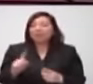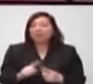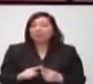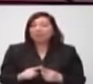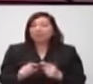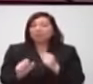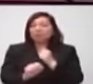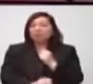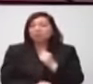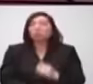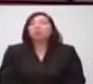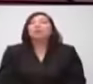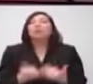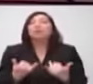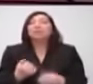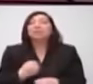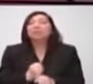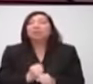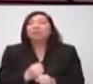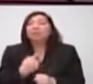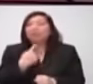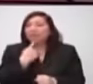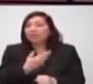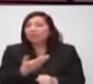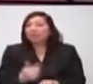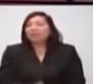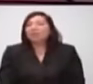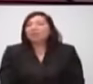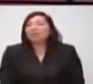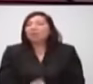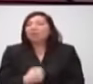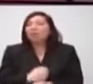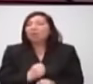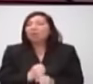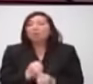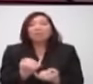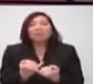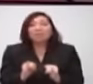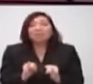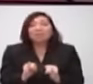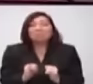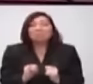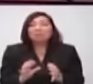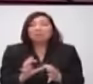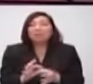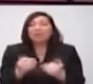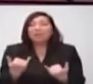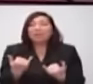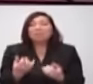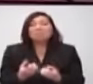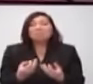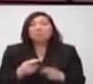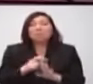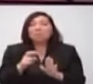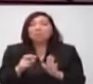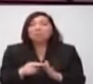zona sur. Entonces, estas obras, como le estábamos comentando, no son obras independientes, sino se ligan a esta cantidad de